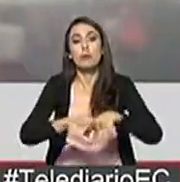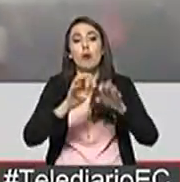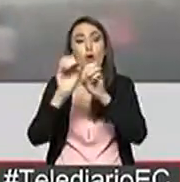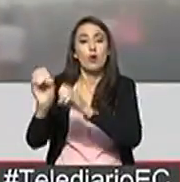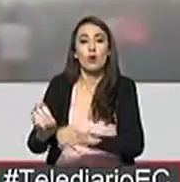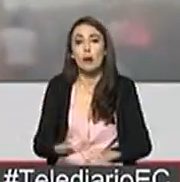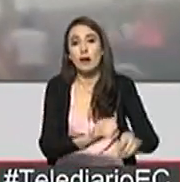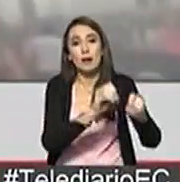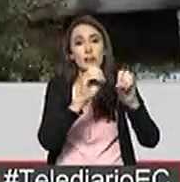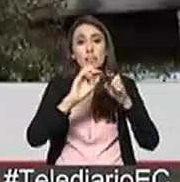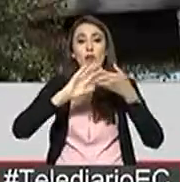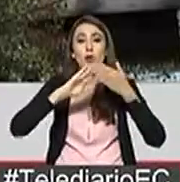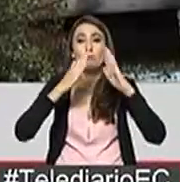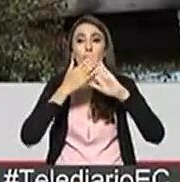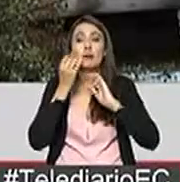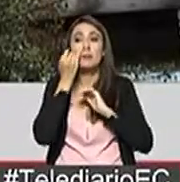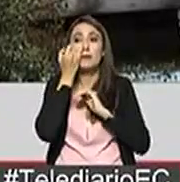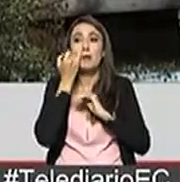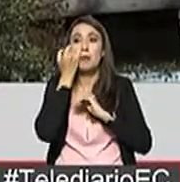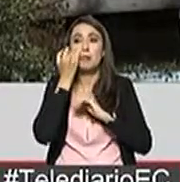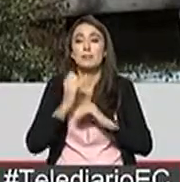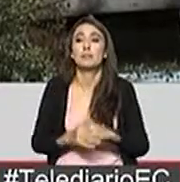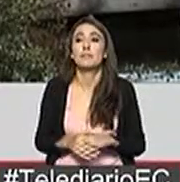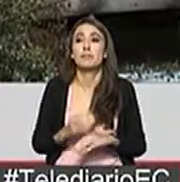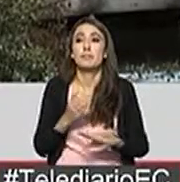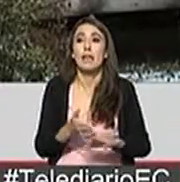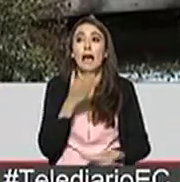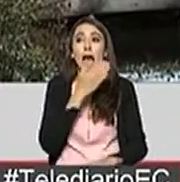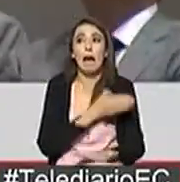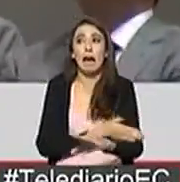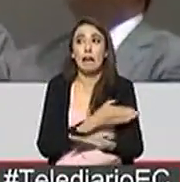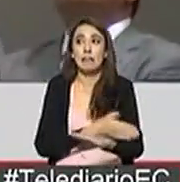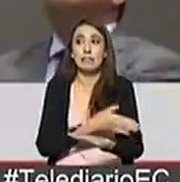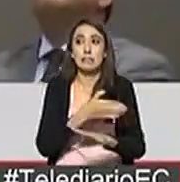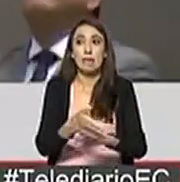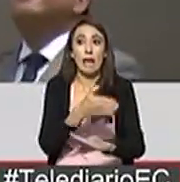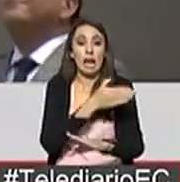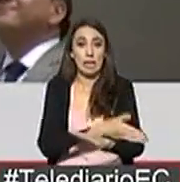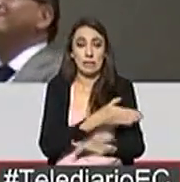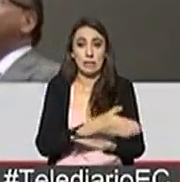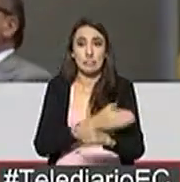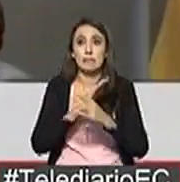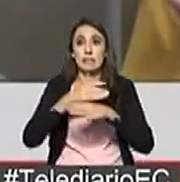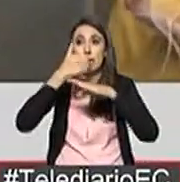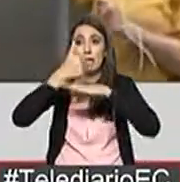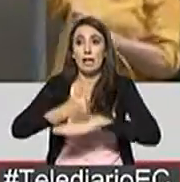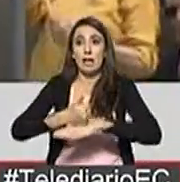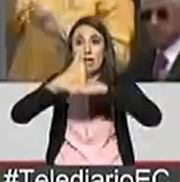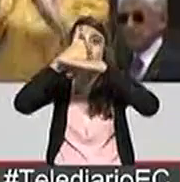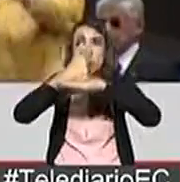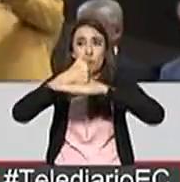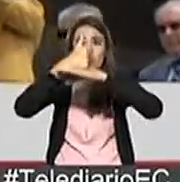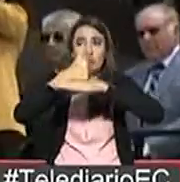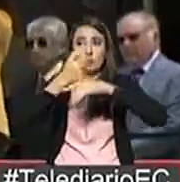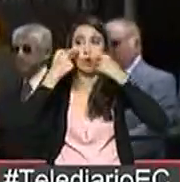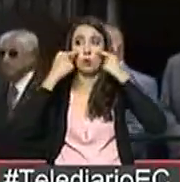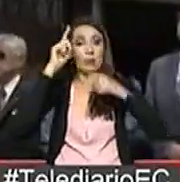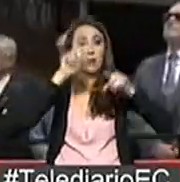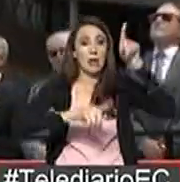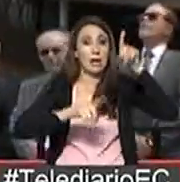el movimiento indígena. Minutos antes del recorrido, Pablo Celi, titular de la entidad, acompañado por